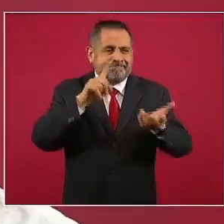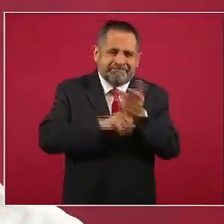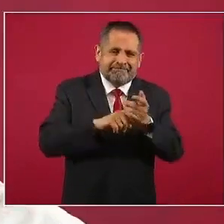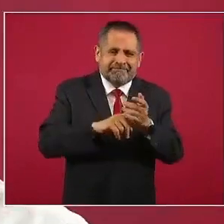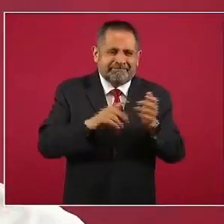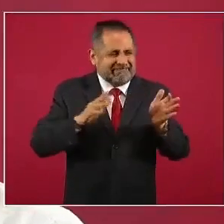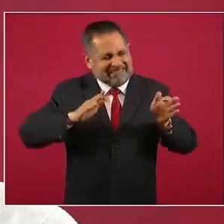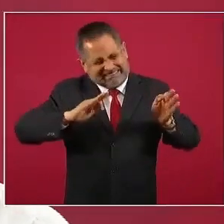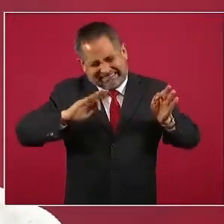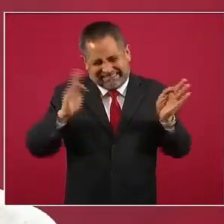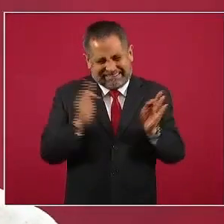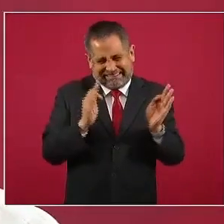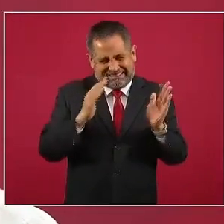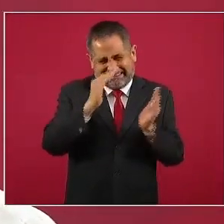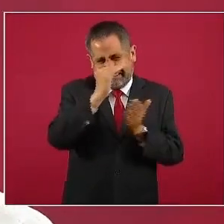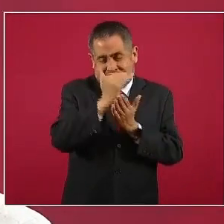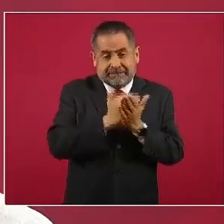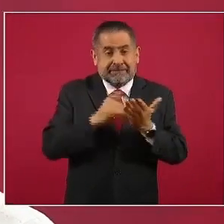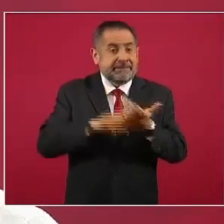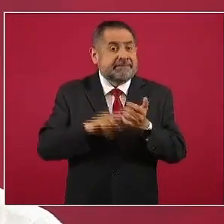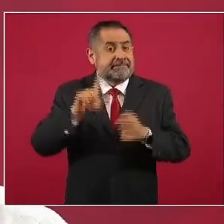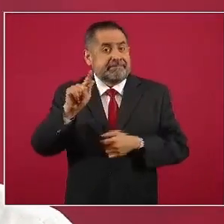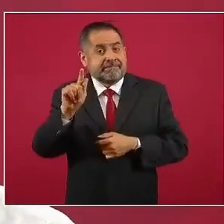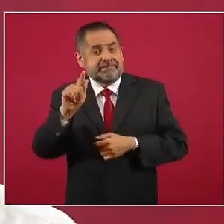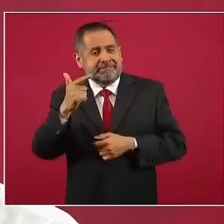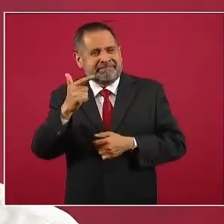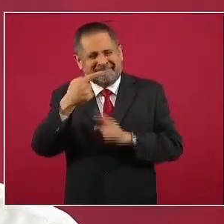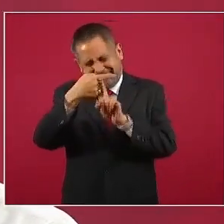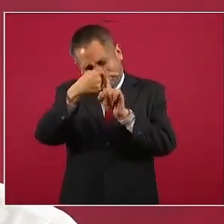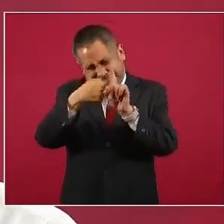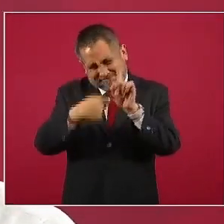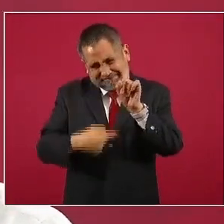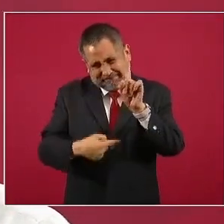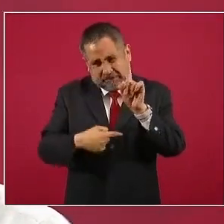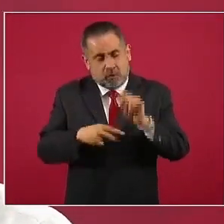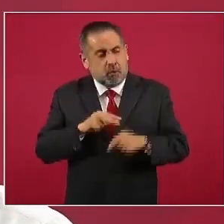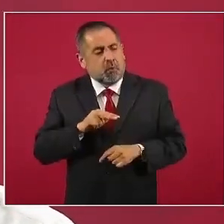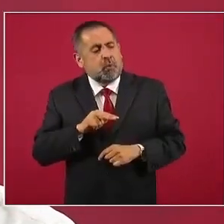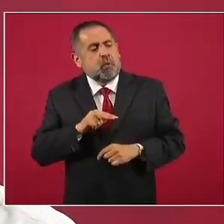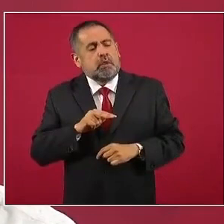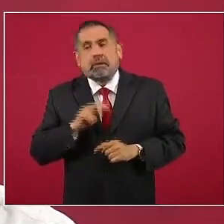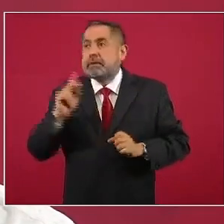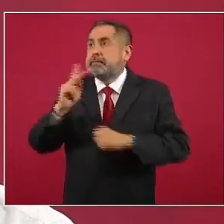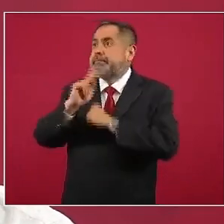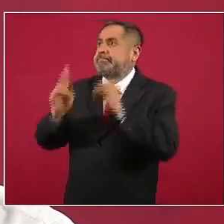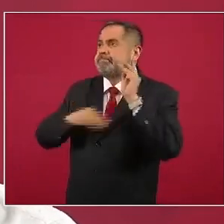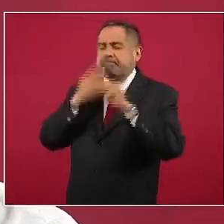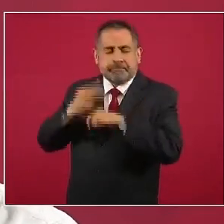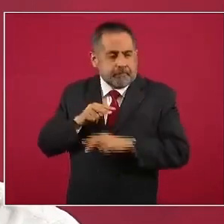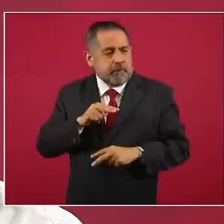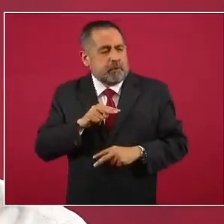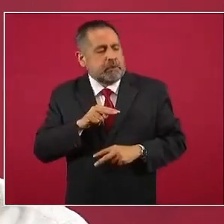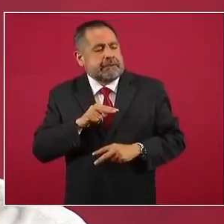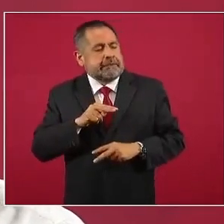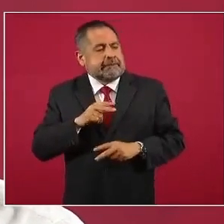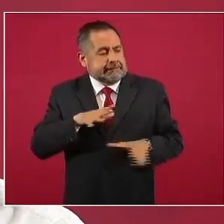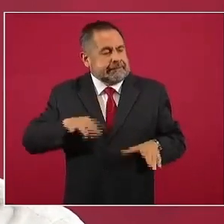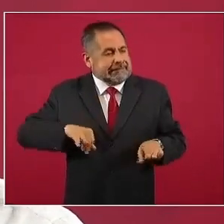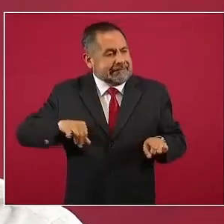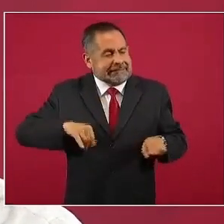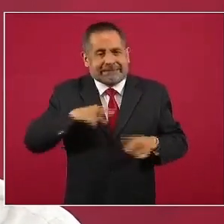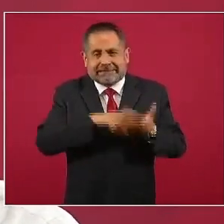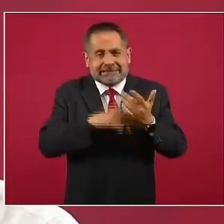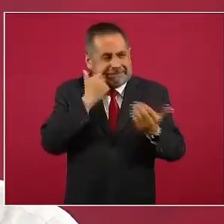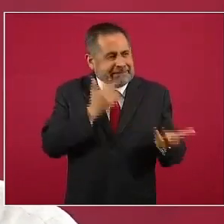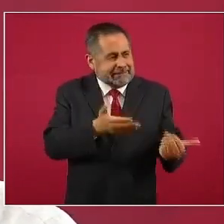en ultracongelación, a menos 70 grados. Desde que identificamos este reto, las distintas naciones del mundo que estamos interesados